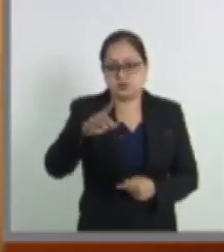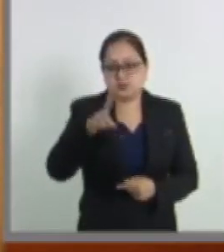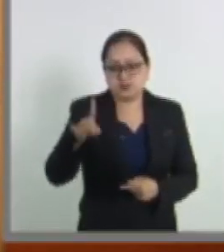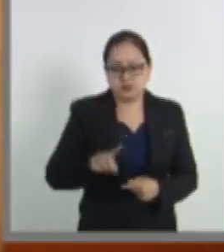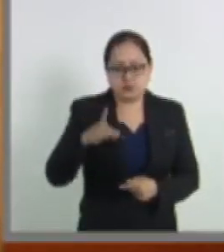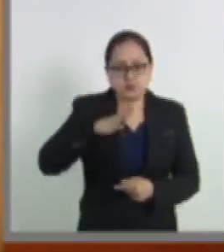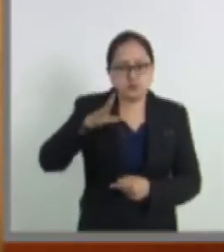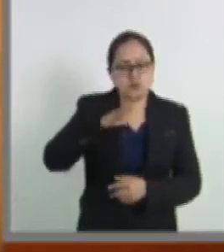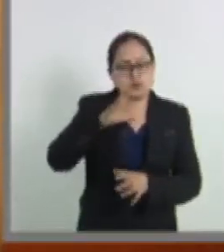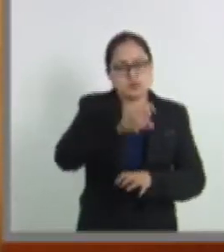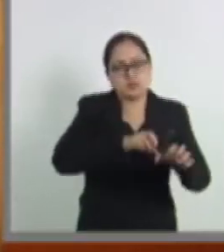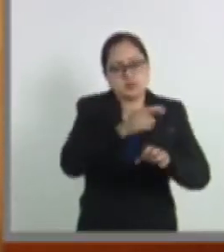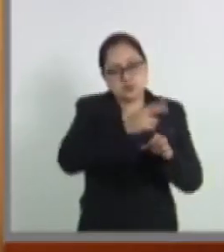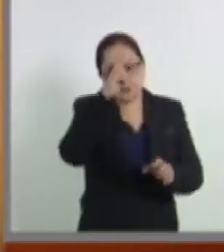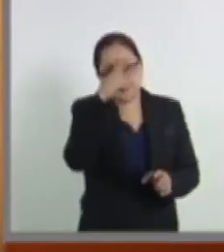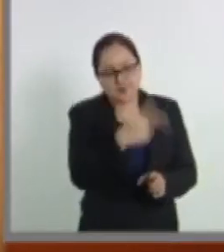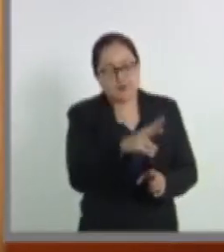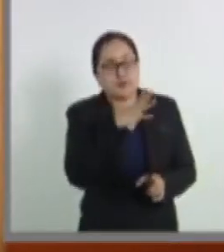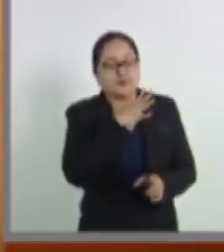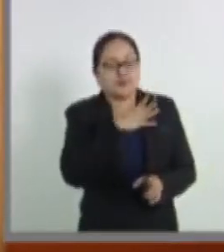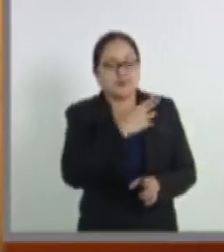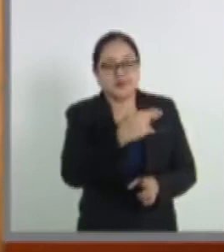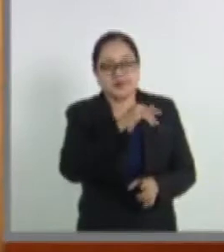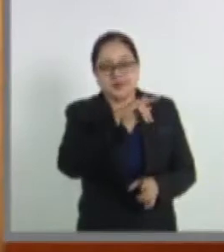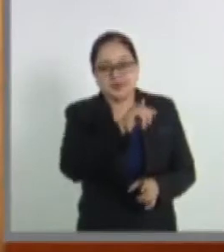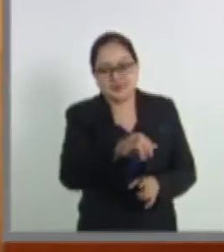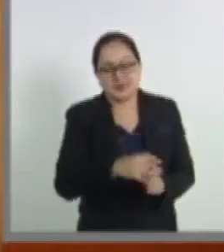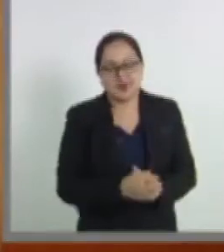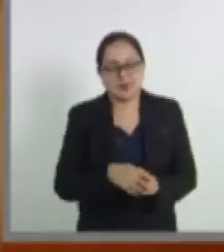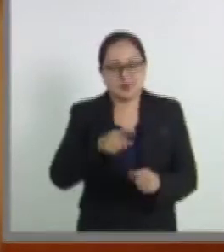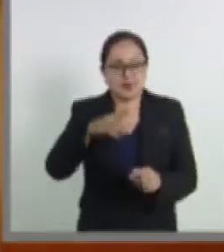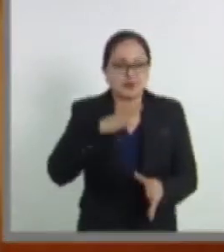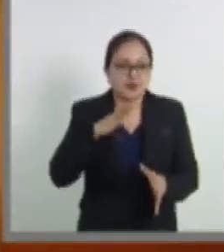Haití. Haití tiene una superficie total de